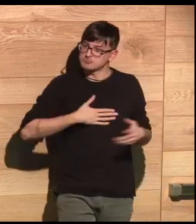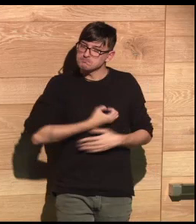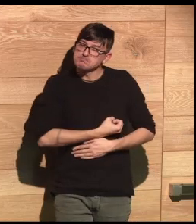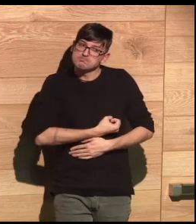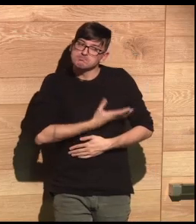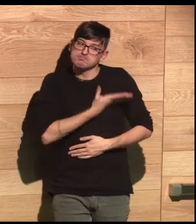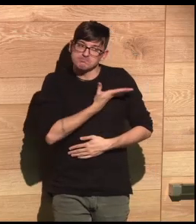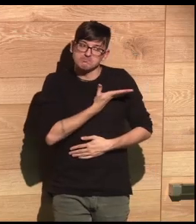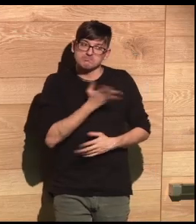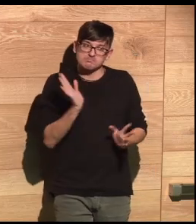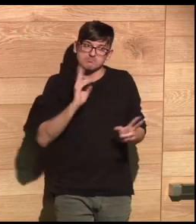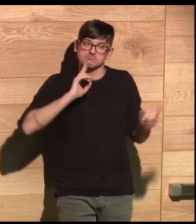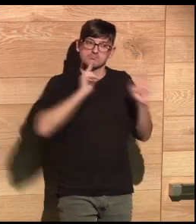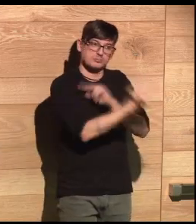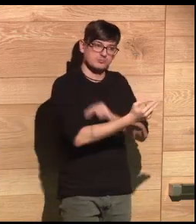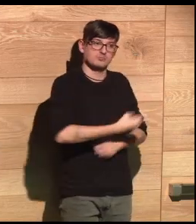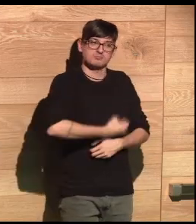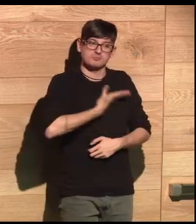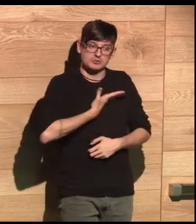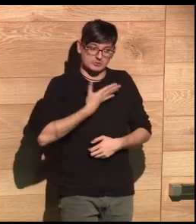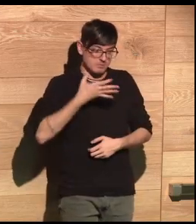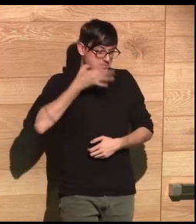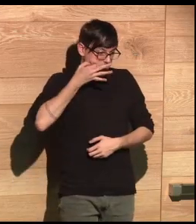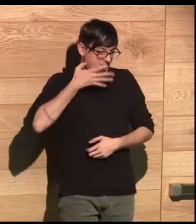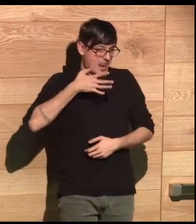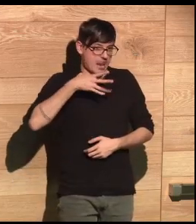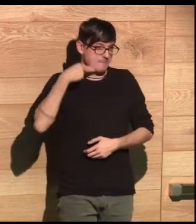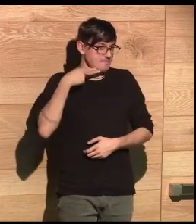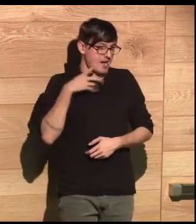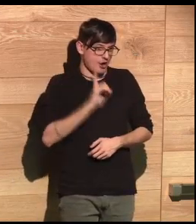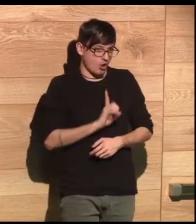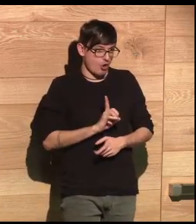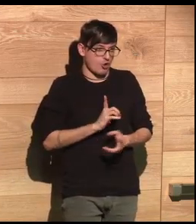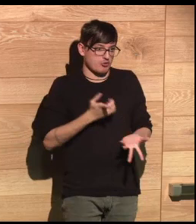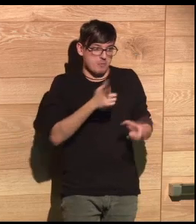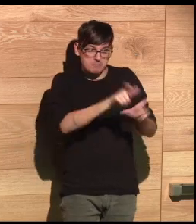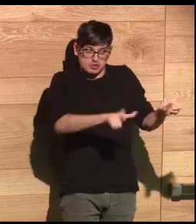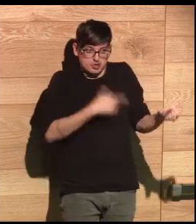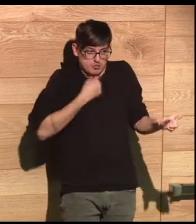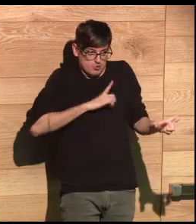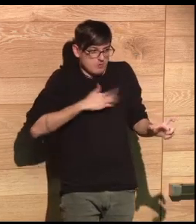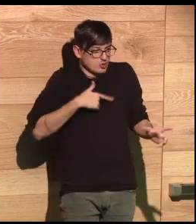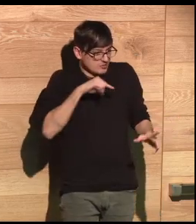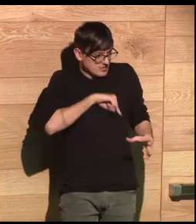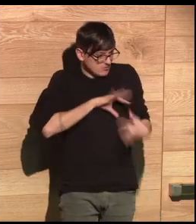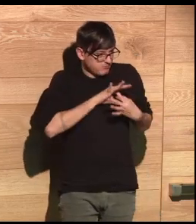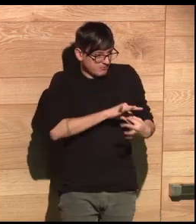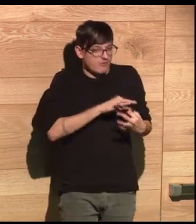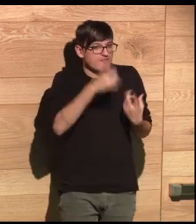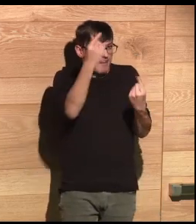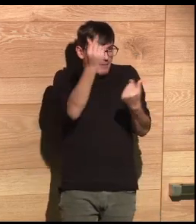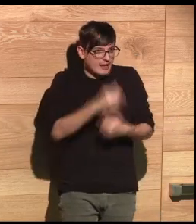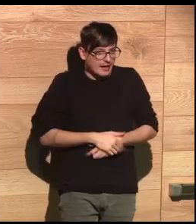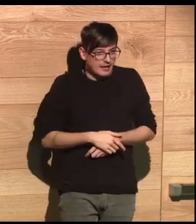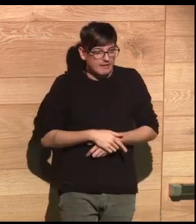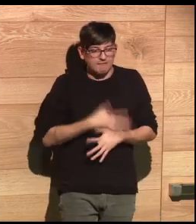dentro, respondía ella al momento. Mi piel no es marrón oscuro y no gustaré a todo el mundo, pero flamenca me siento. Tanto